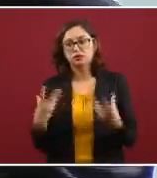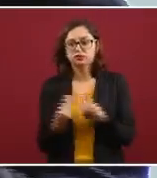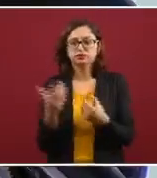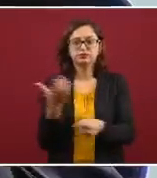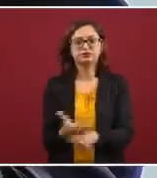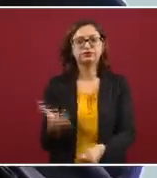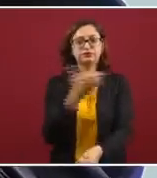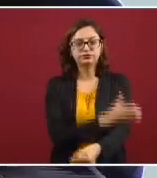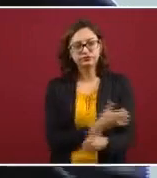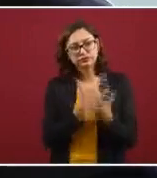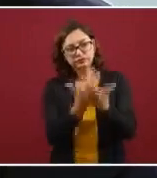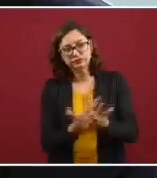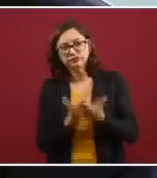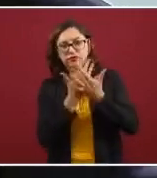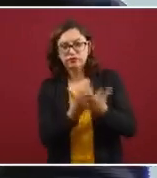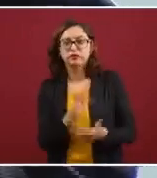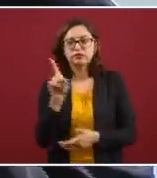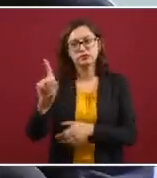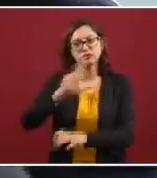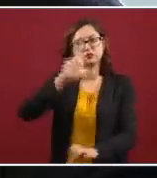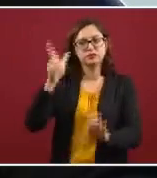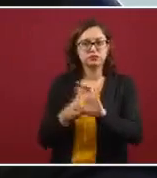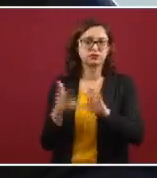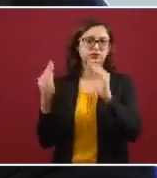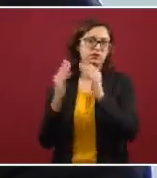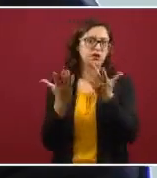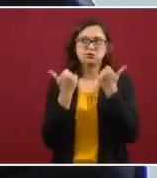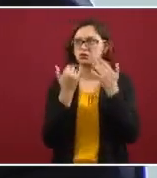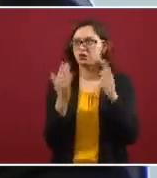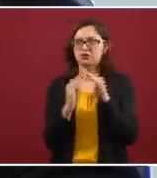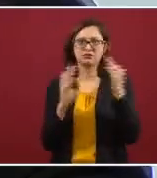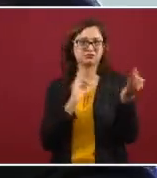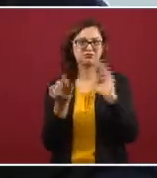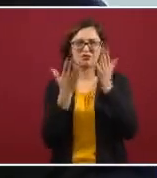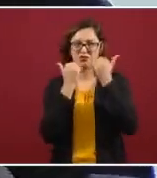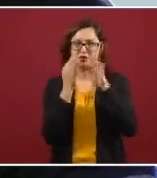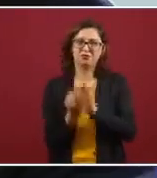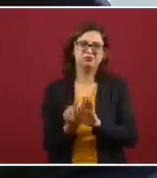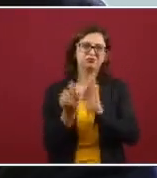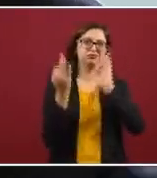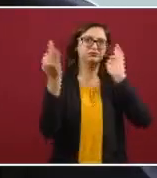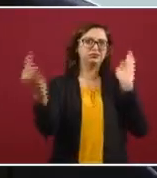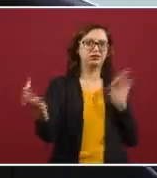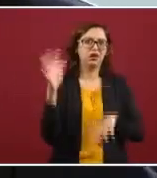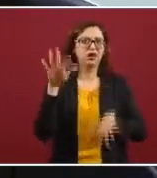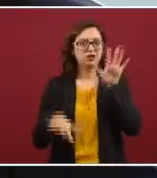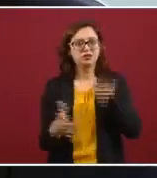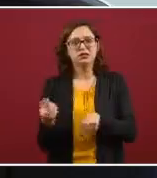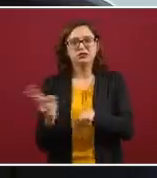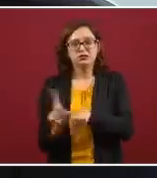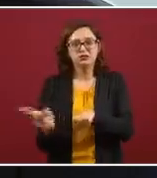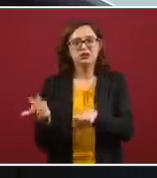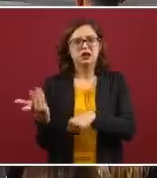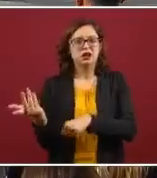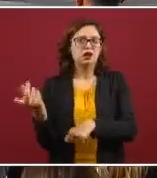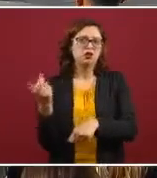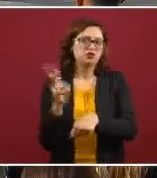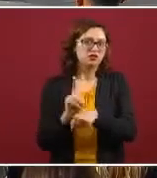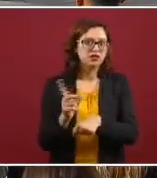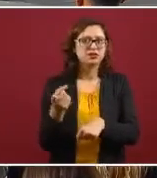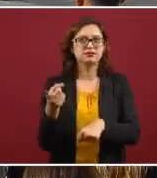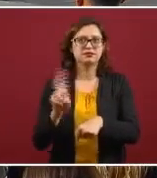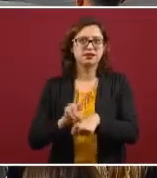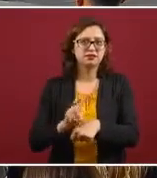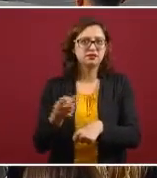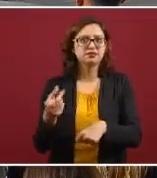demás, y la presencia de un albergue puede ser la diferencia entre una persona que está durante varios días ahí. Desafortunadamente,